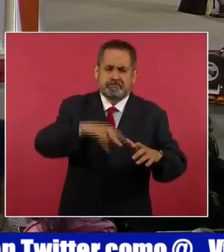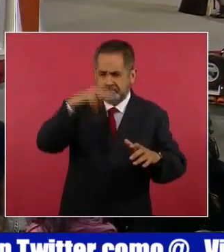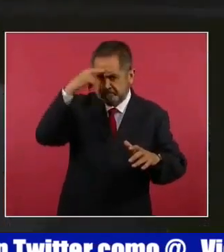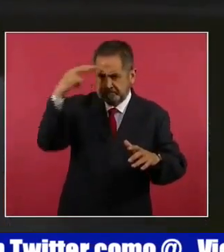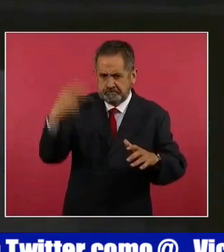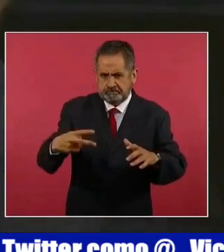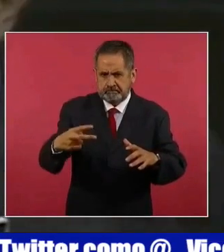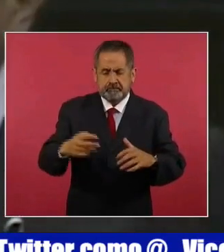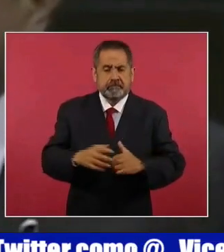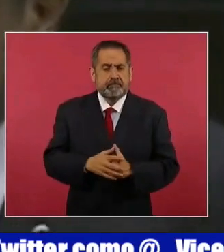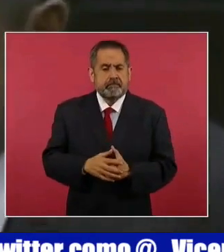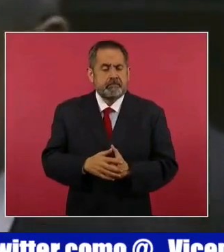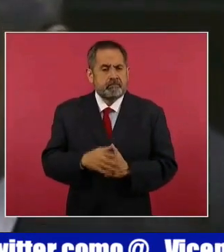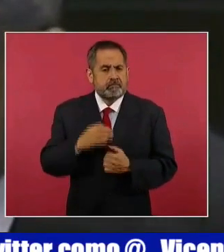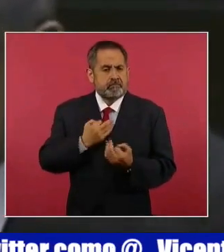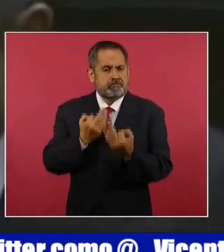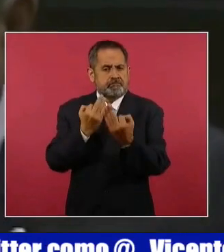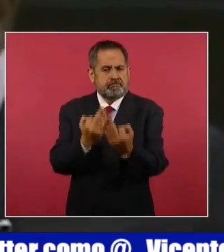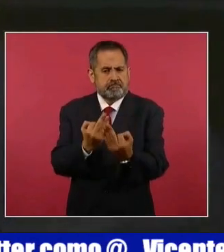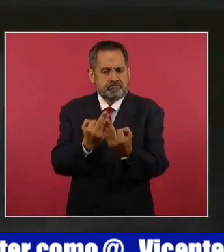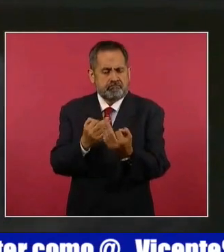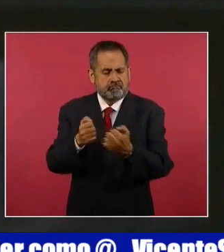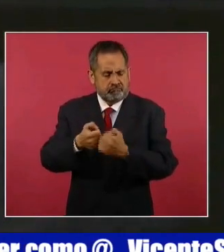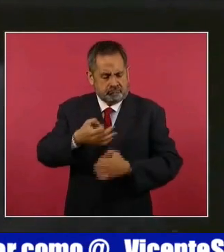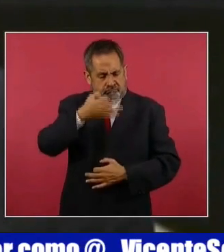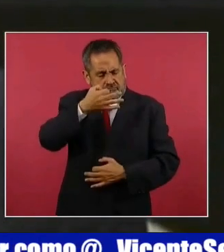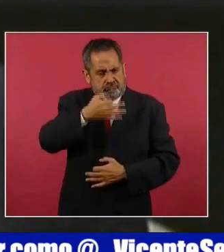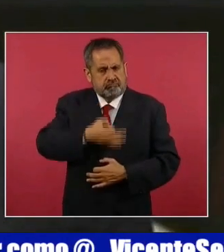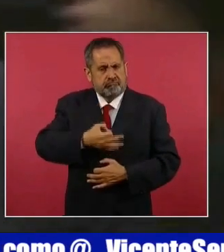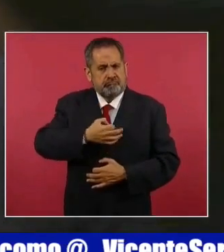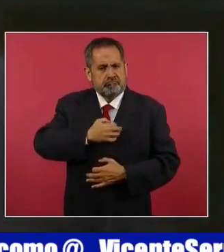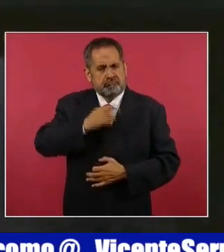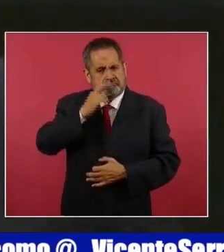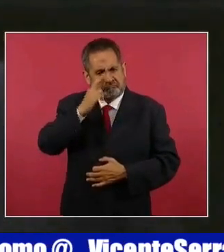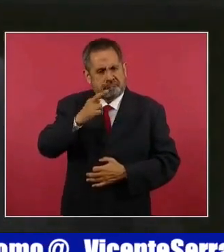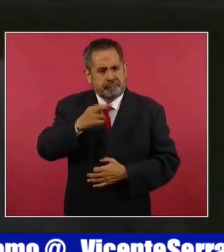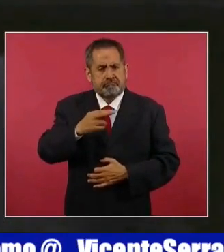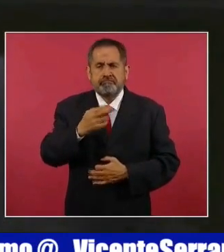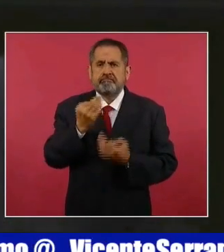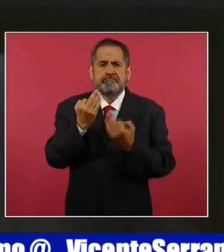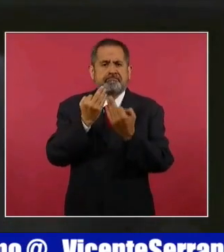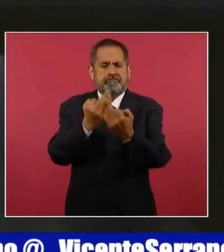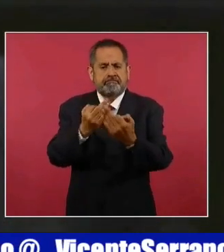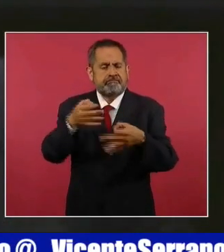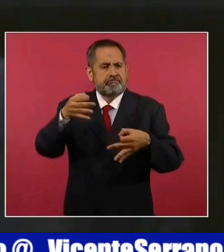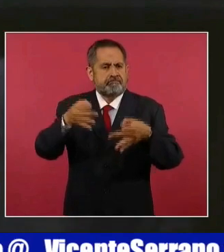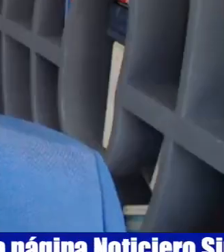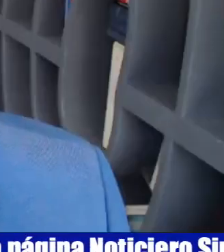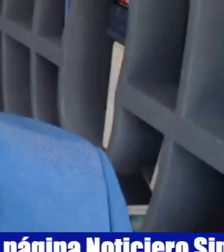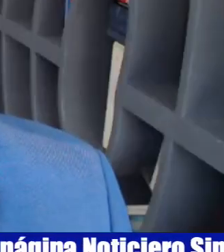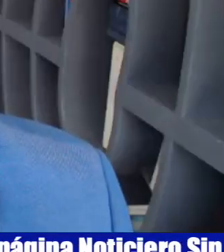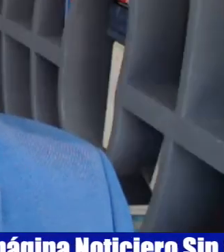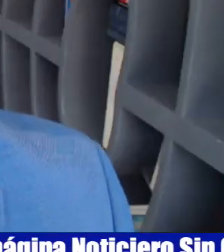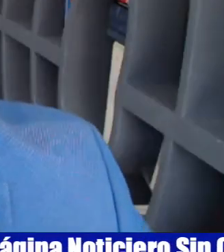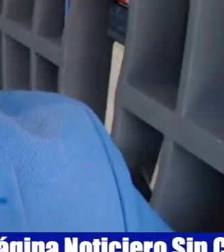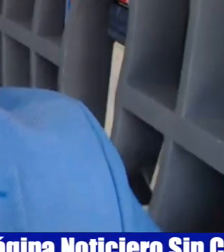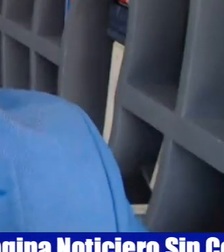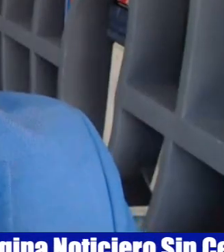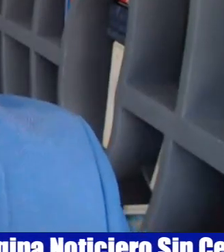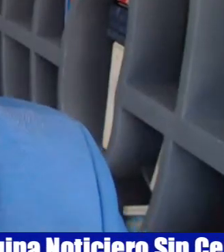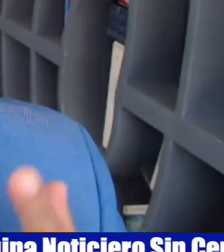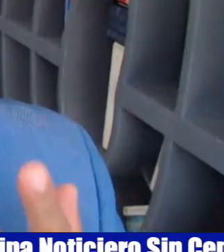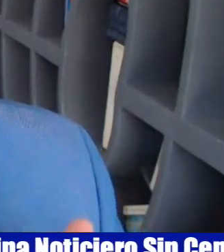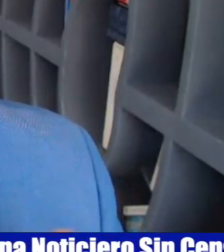principal palafrenero y uno de los francotiradores de Enrique Krause, Guillermo Sheridan Prieto, que ya hemos hablado